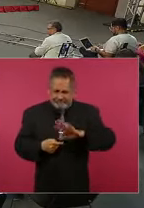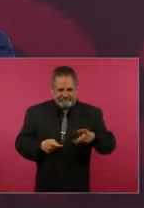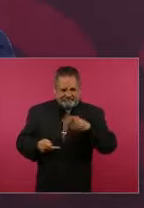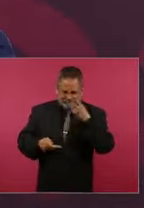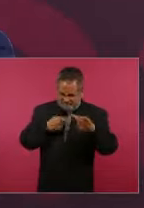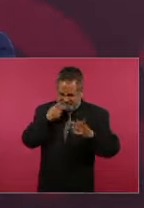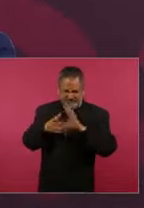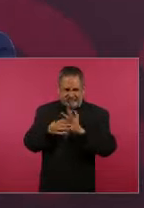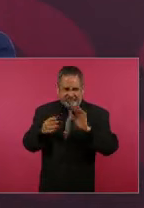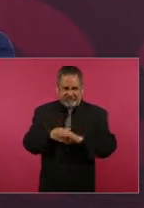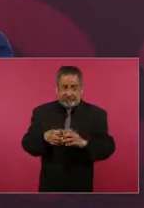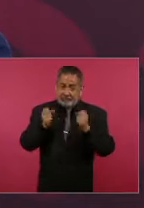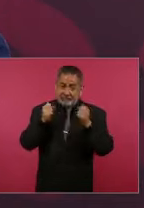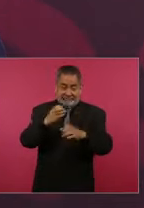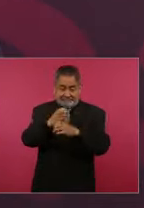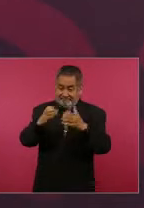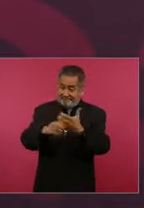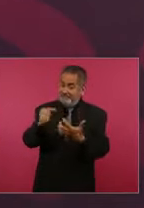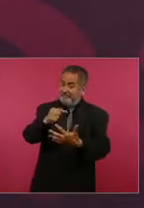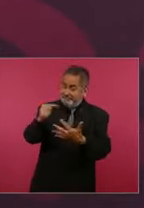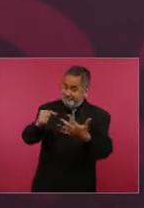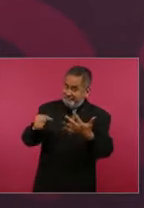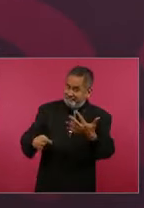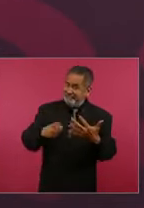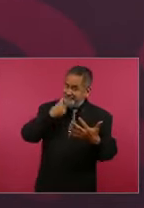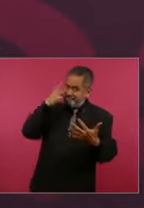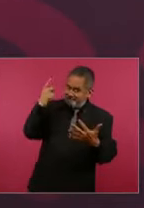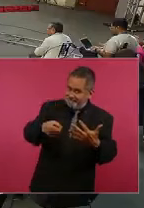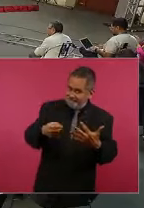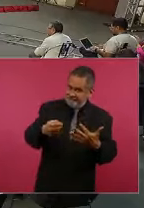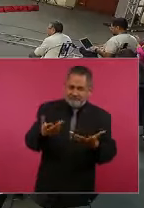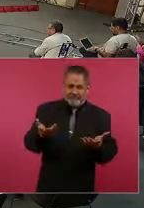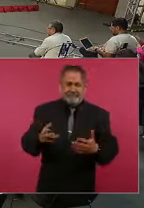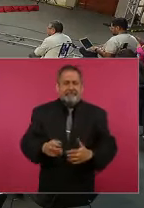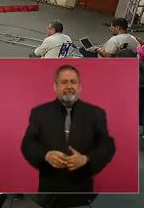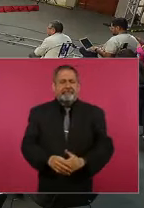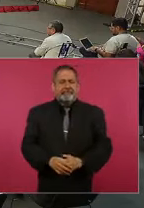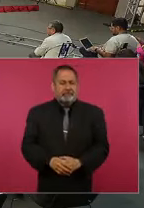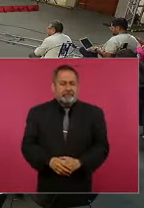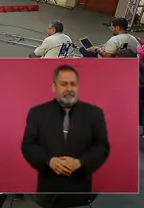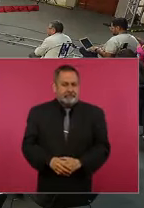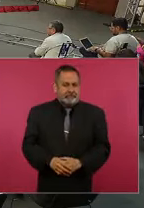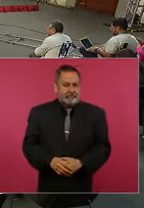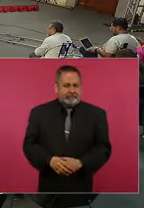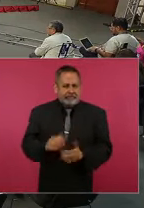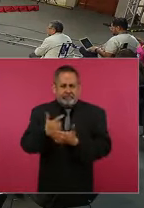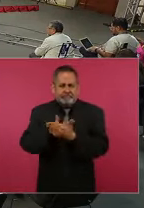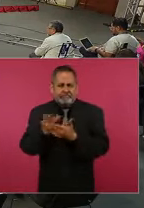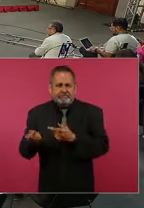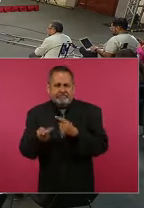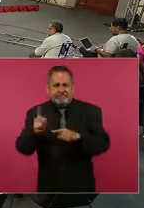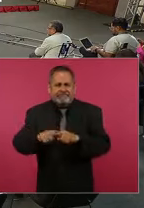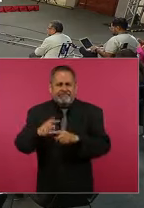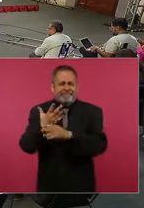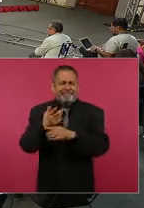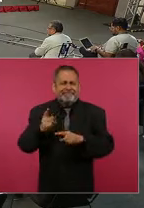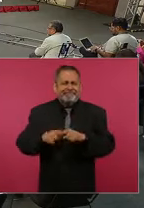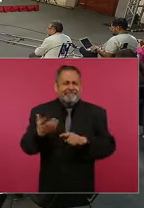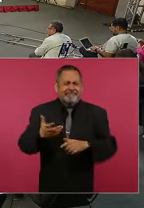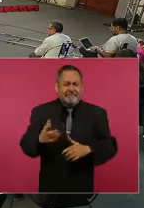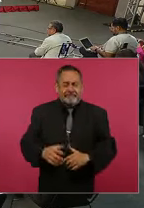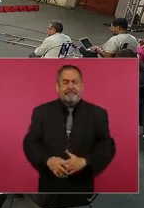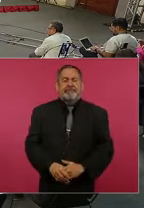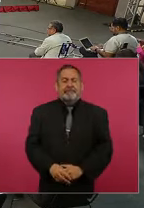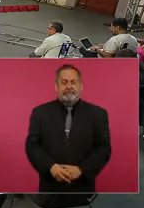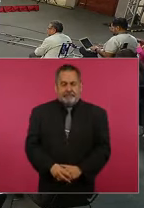cepillar. Así es. Porque hay muchas cosas todavía. Sí. ¿Qué decir? A ver, la encuesta, ¿de quién es? Esta es de